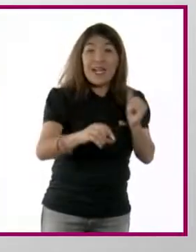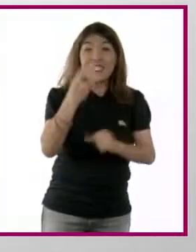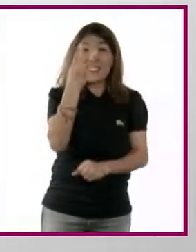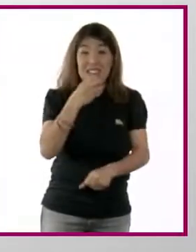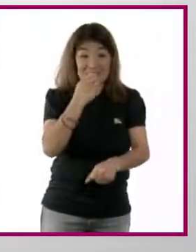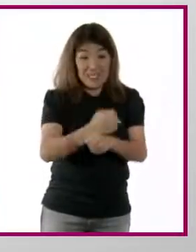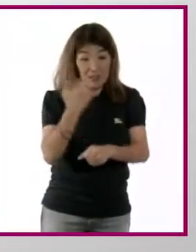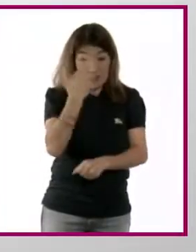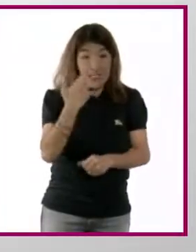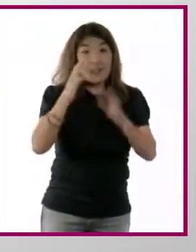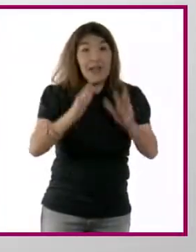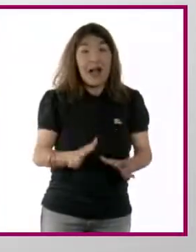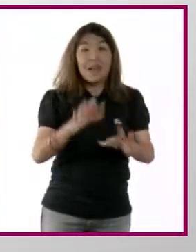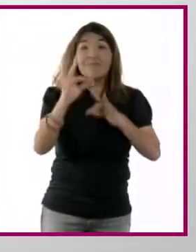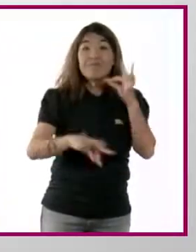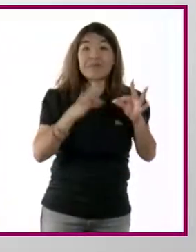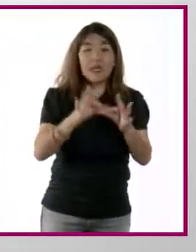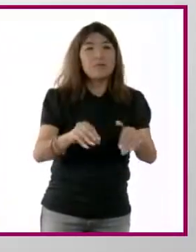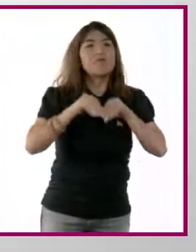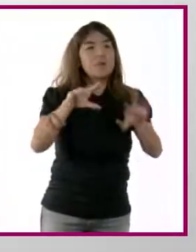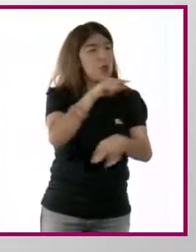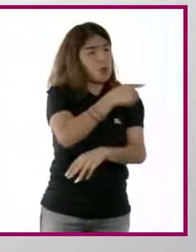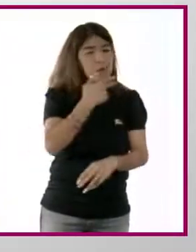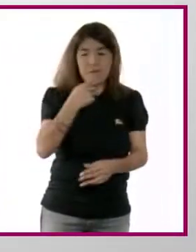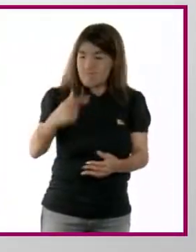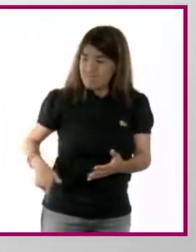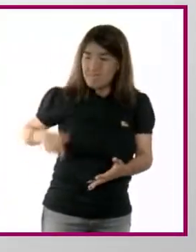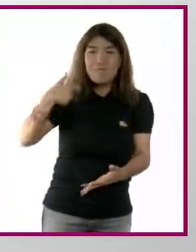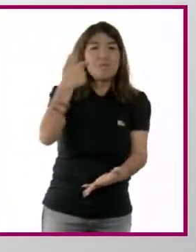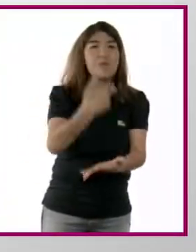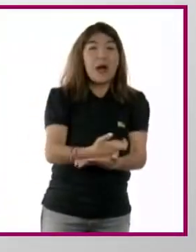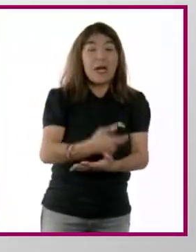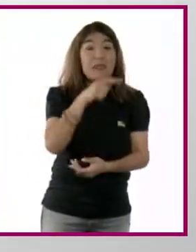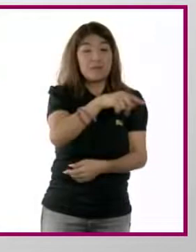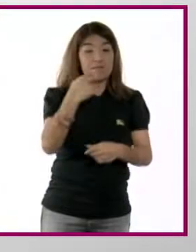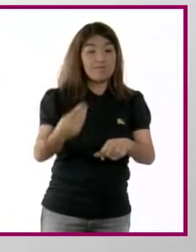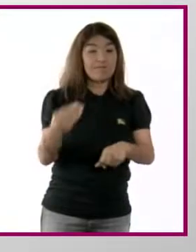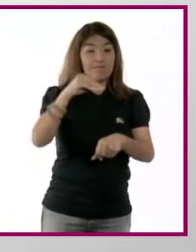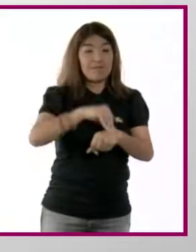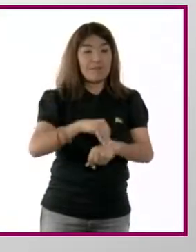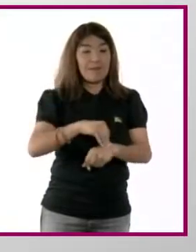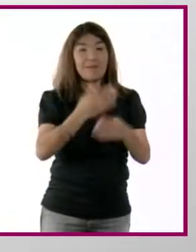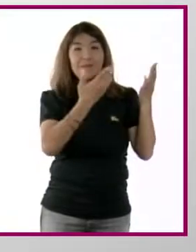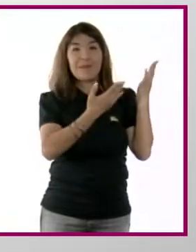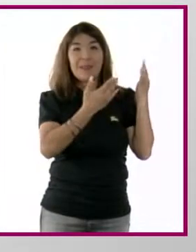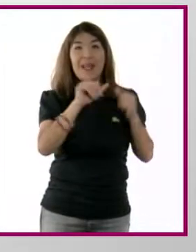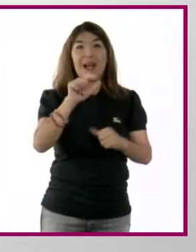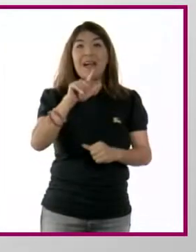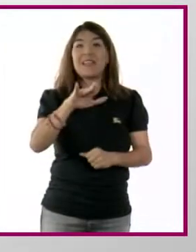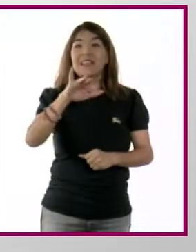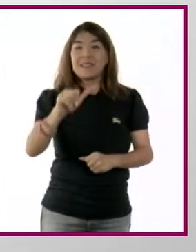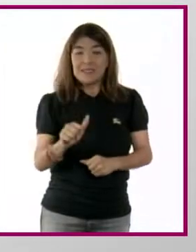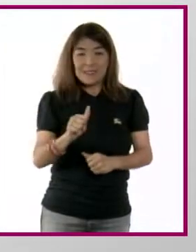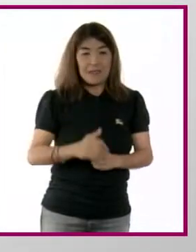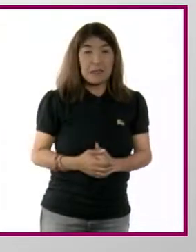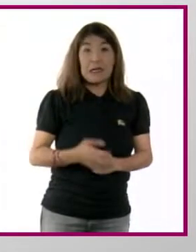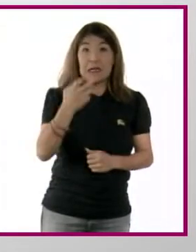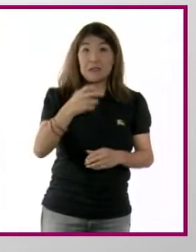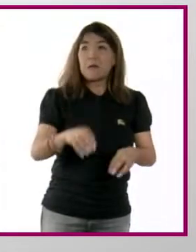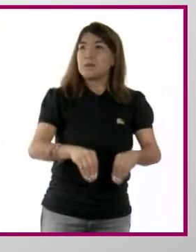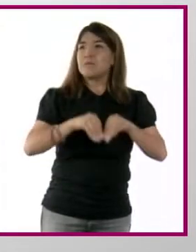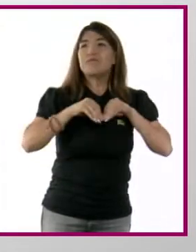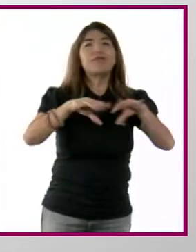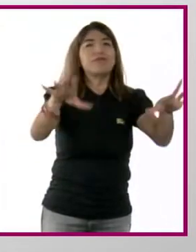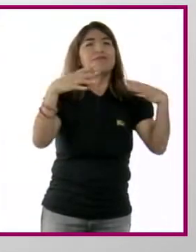publicó en una edición que él mismo pagó, con el título de Alicia en el País de las Maravillas. El libro fue un éxito de